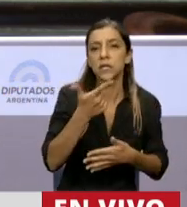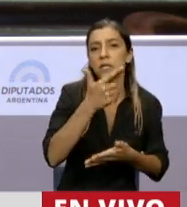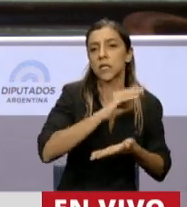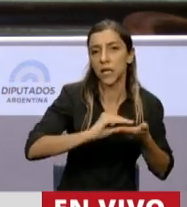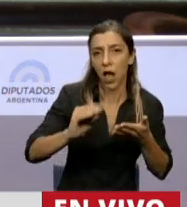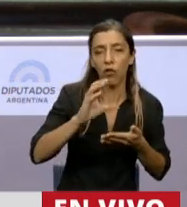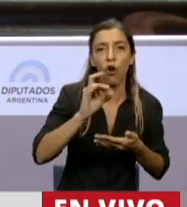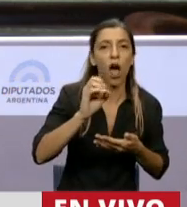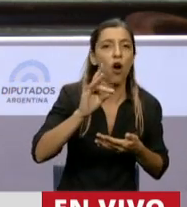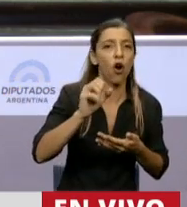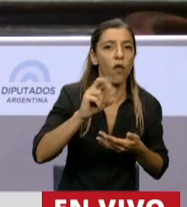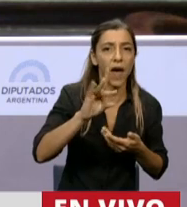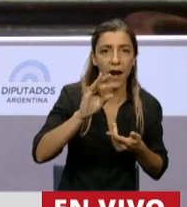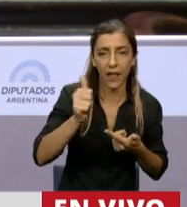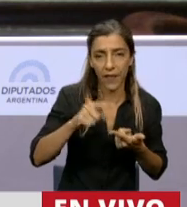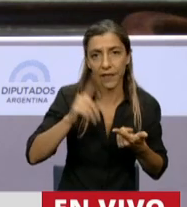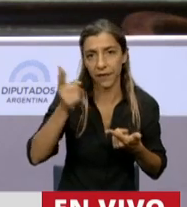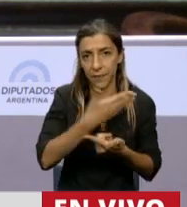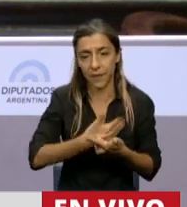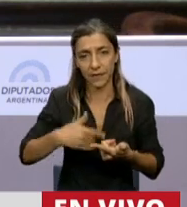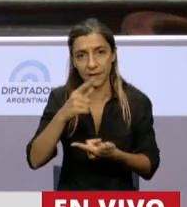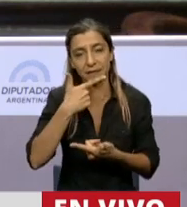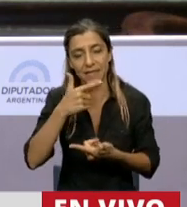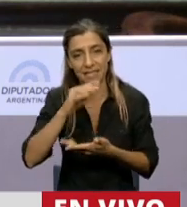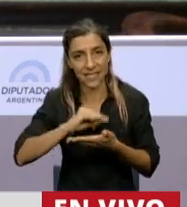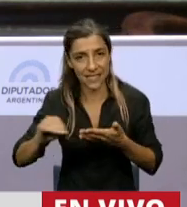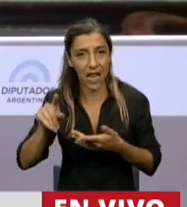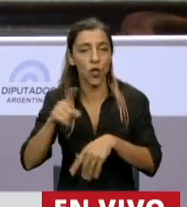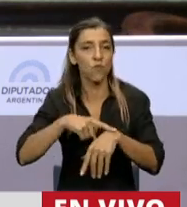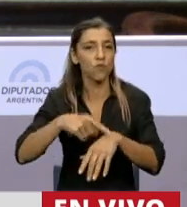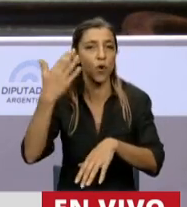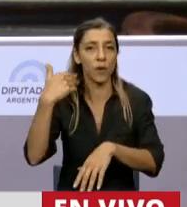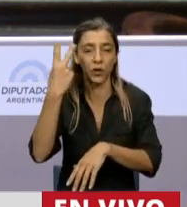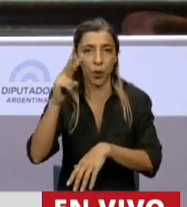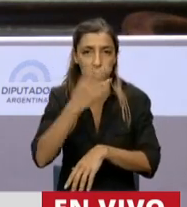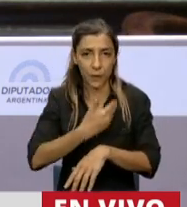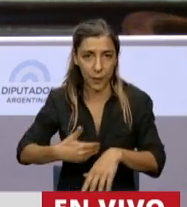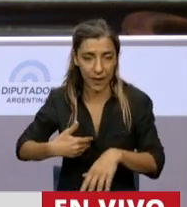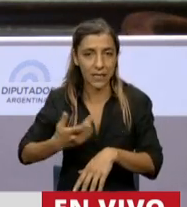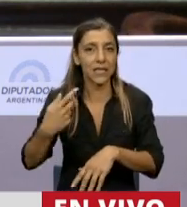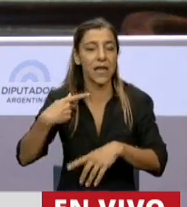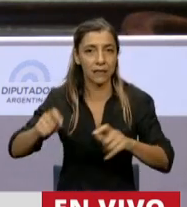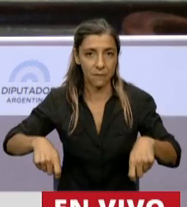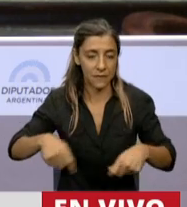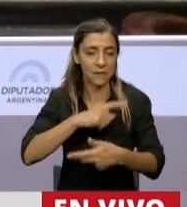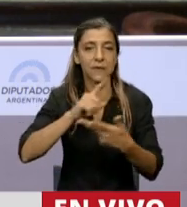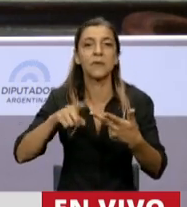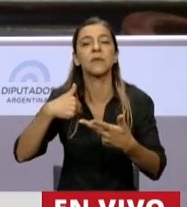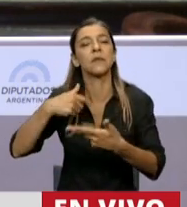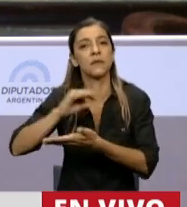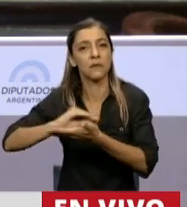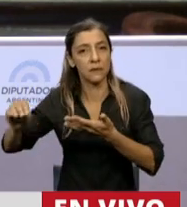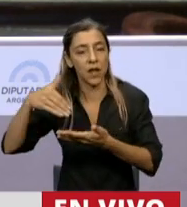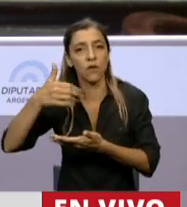la presidenta del Senado, que en ese momento era la vicepresidenta Gabriela Michetti, el senador Mayans.